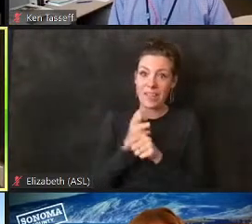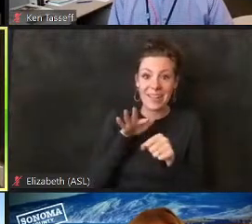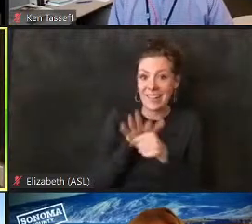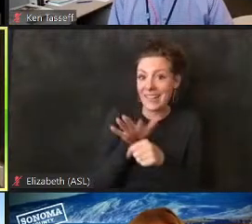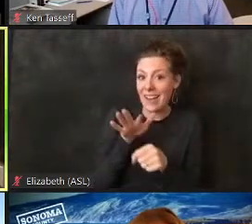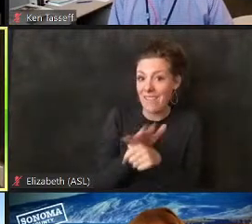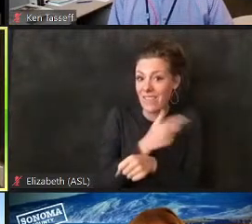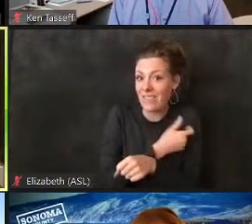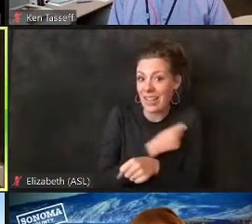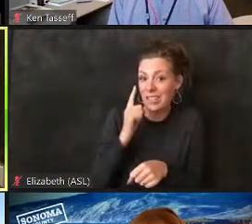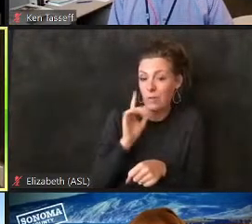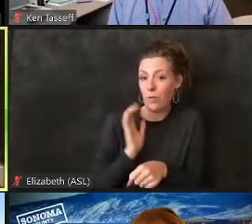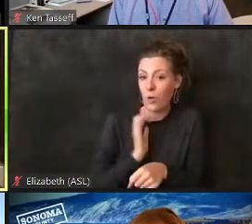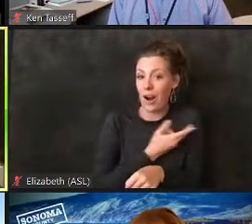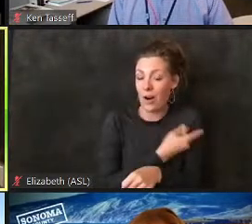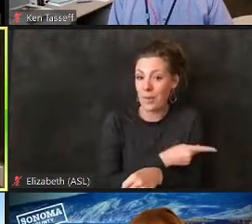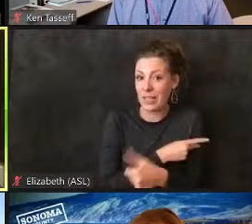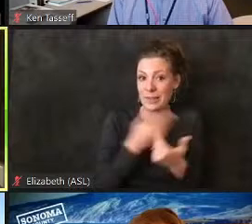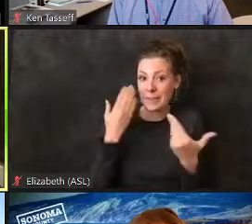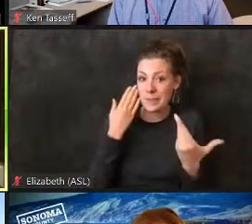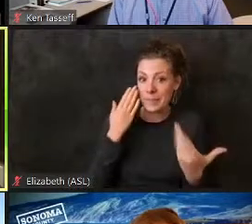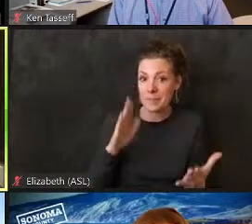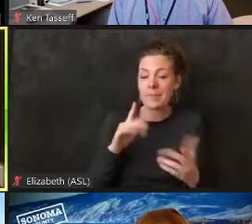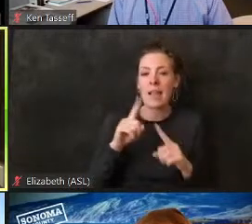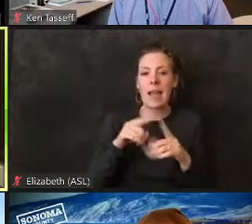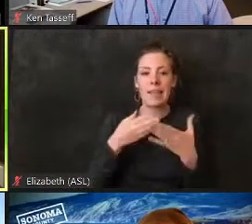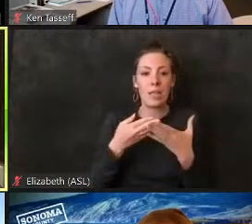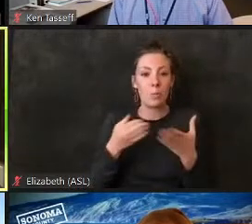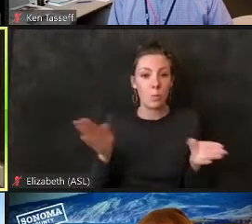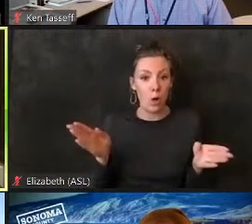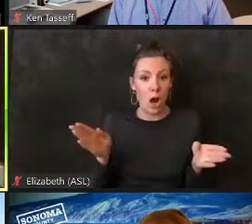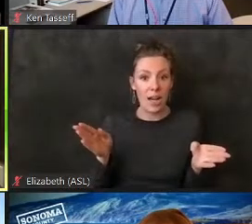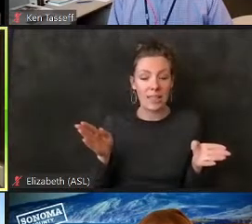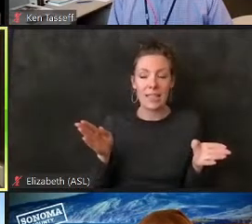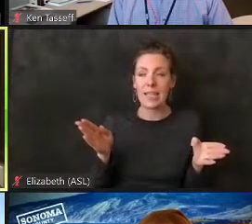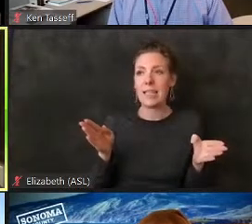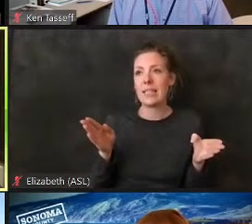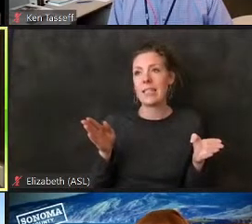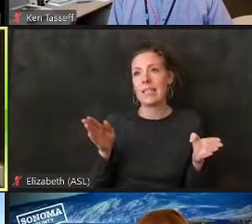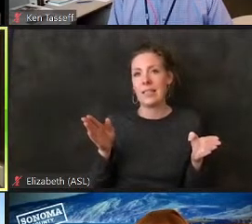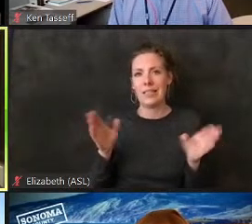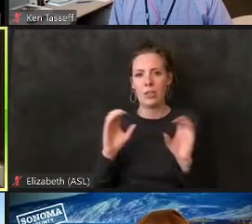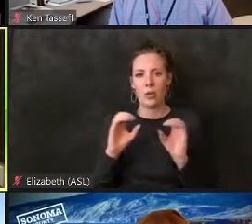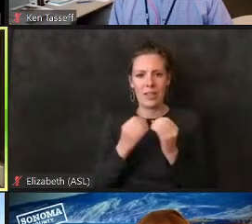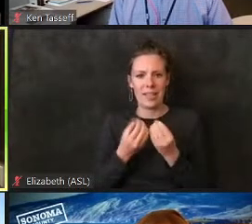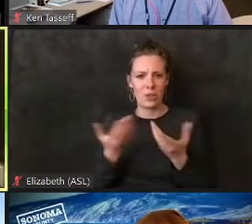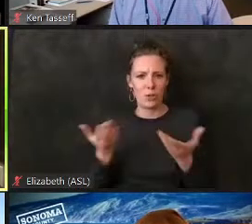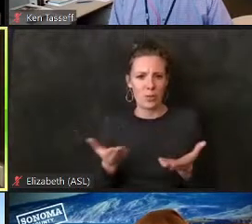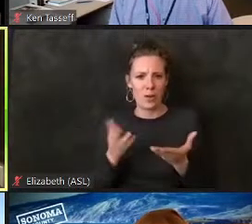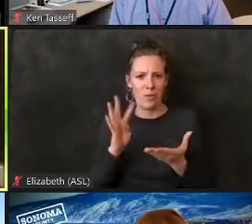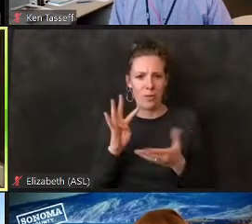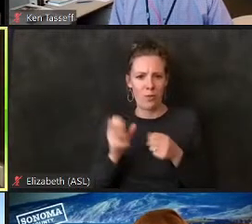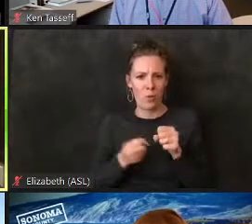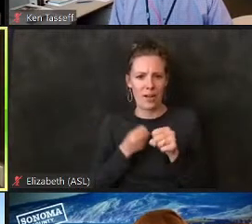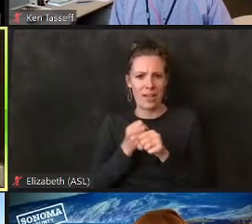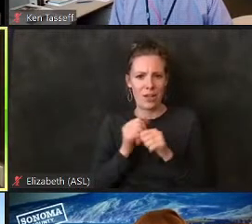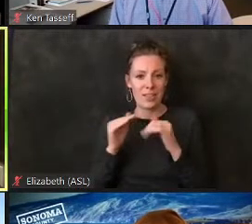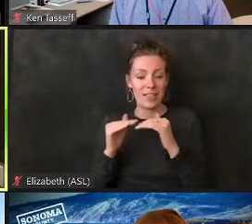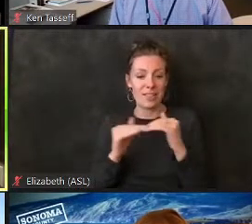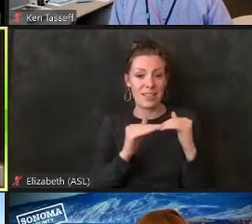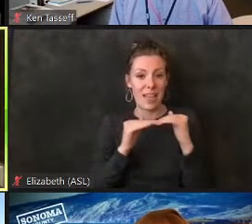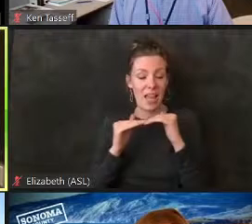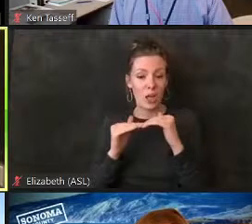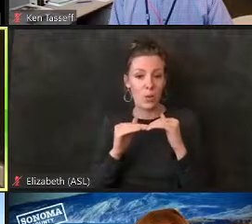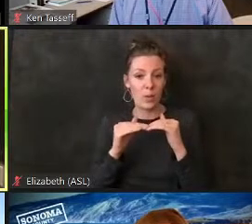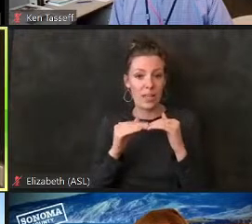our patients? And then broadly, I think that I come from an organization that's been in our community for 40 years. There's an equity lens of, can